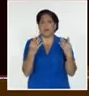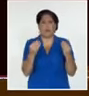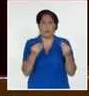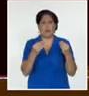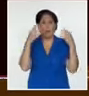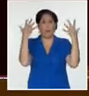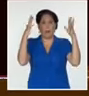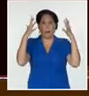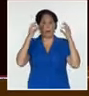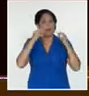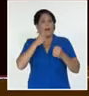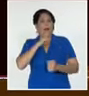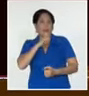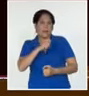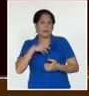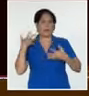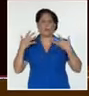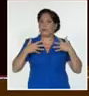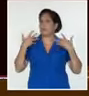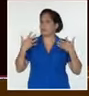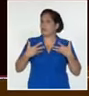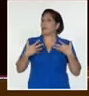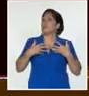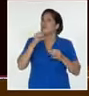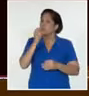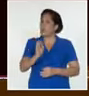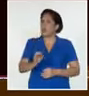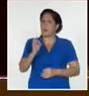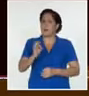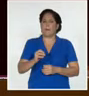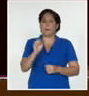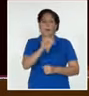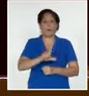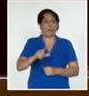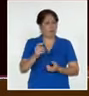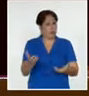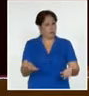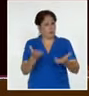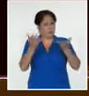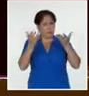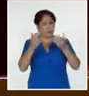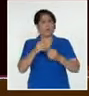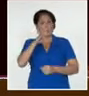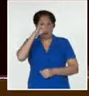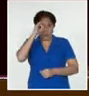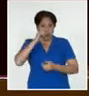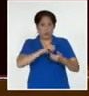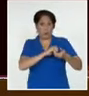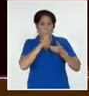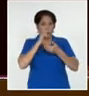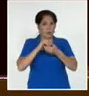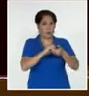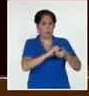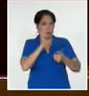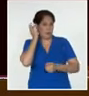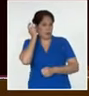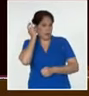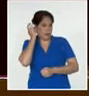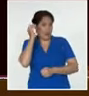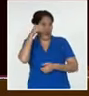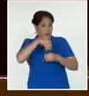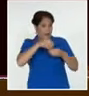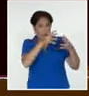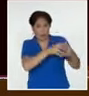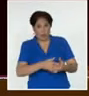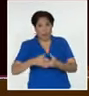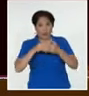aplaudía con el mayor entusiasmo cada mención al socialismo. Sí, compañeras y compañeros, en Nueva York nos encontramos